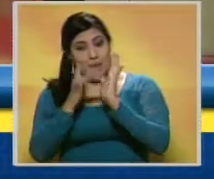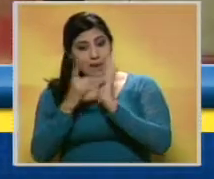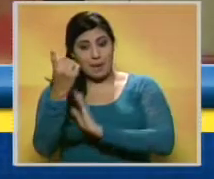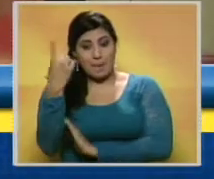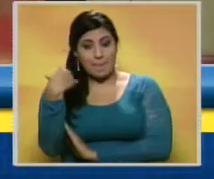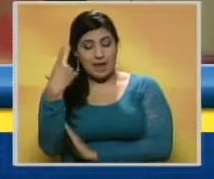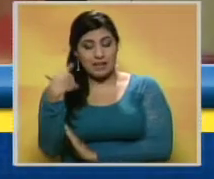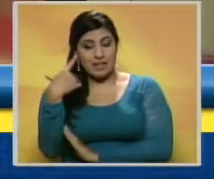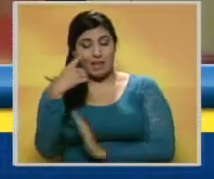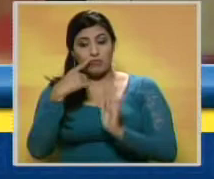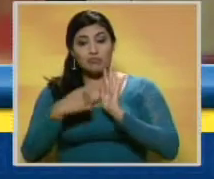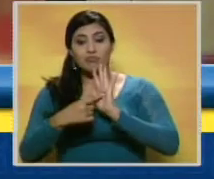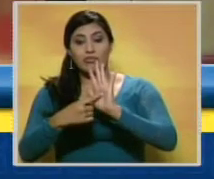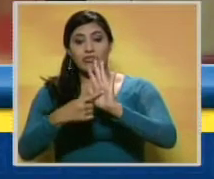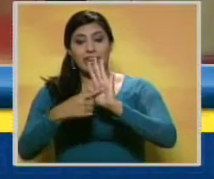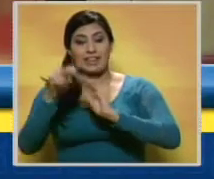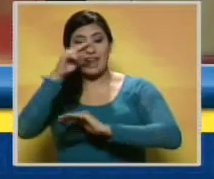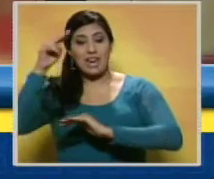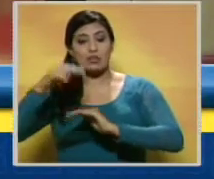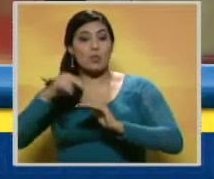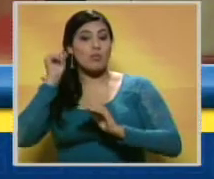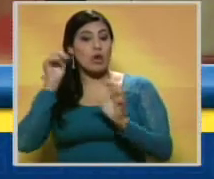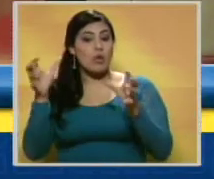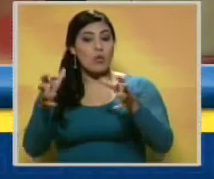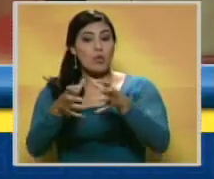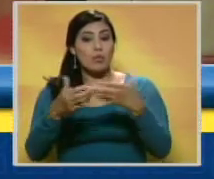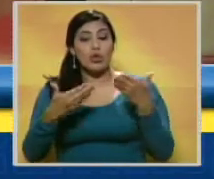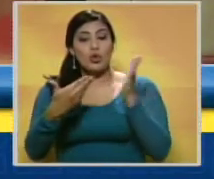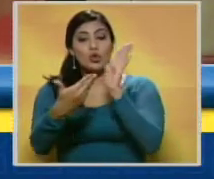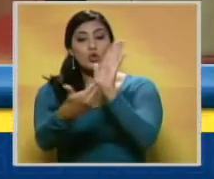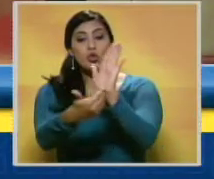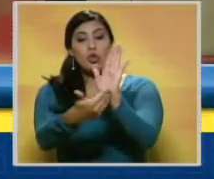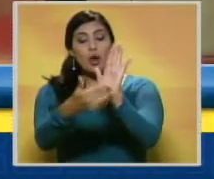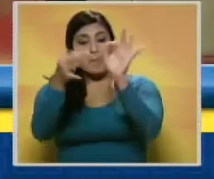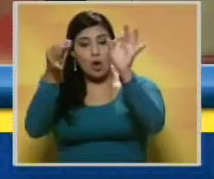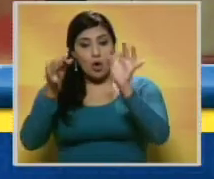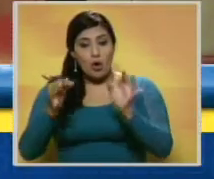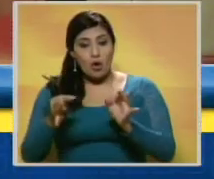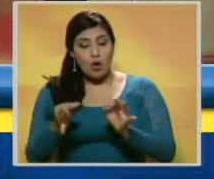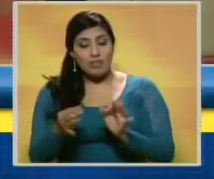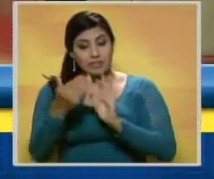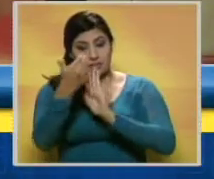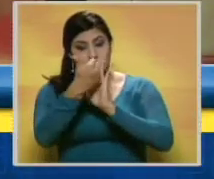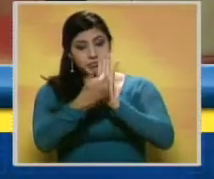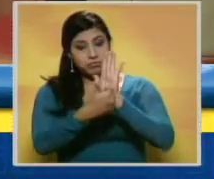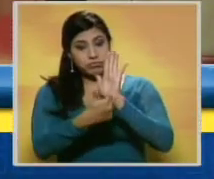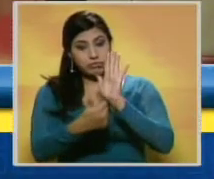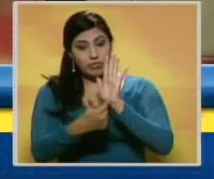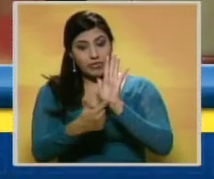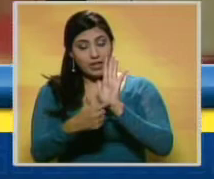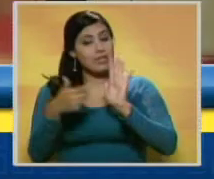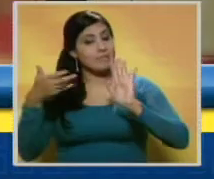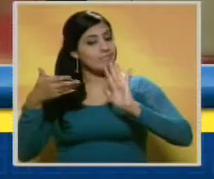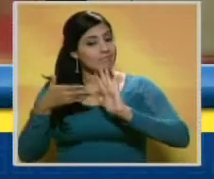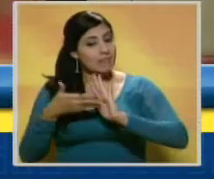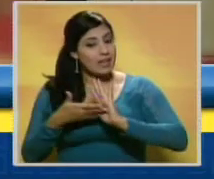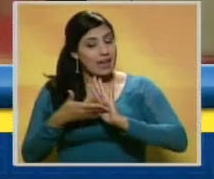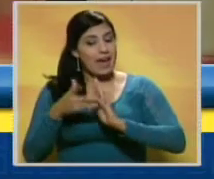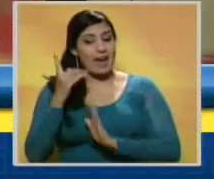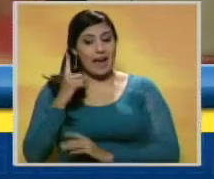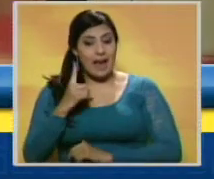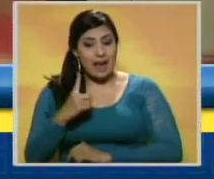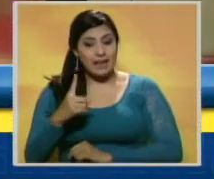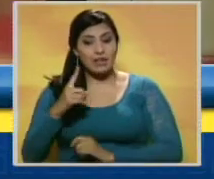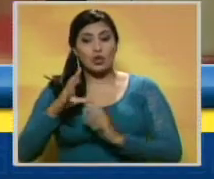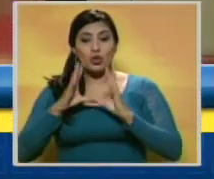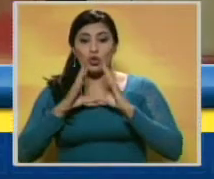Sesiones con el Frente Nacional de Mujeres, se entregó un documento formal del documento. Y allí un documento